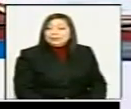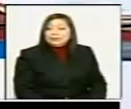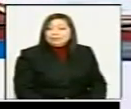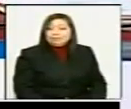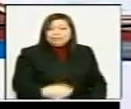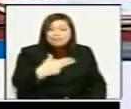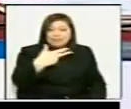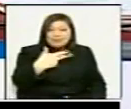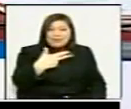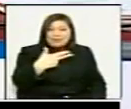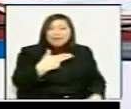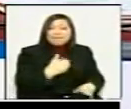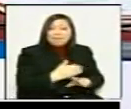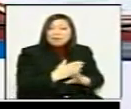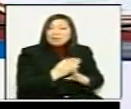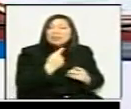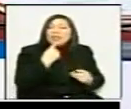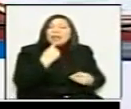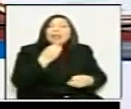Tres forman un tribunal